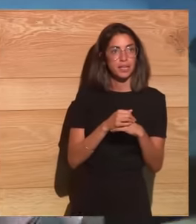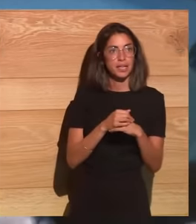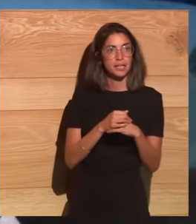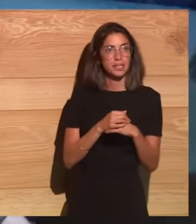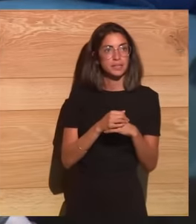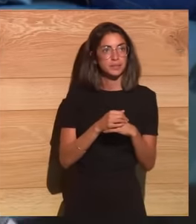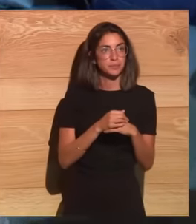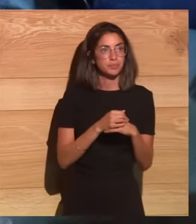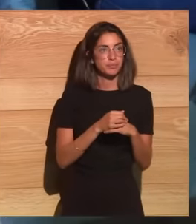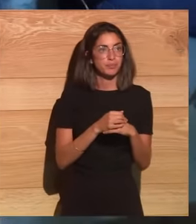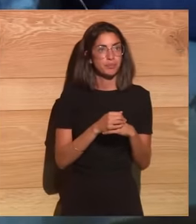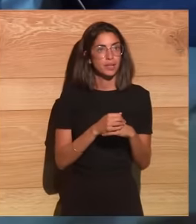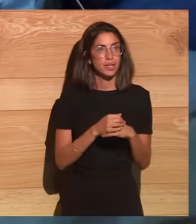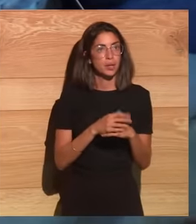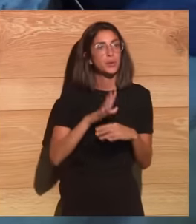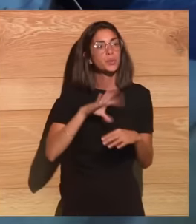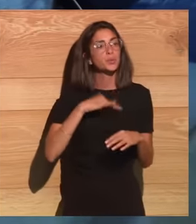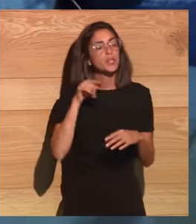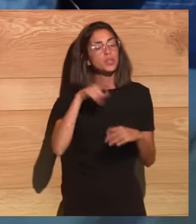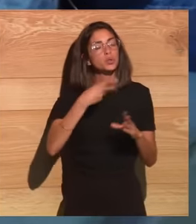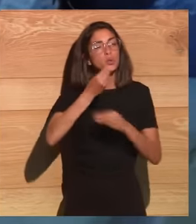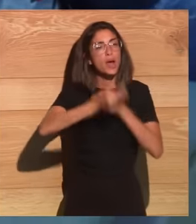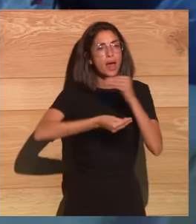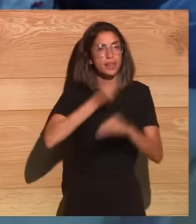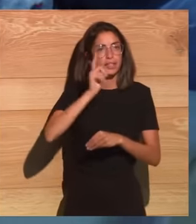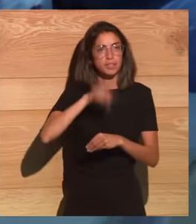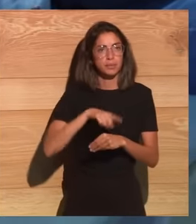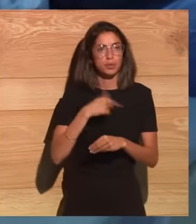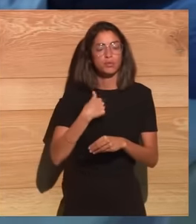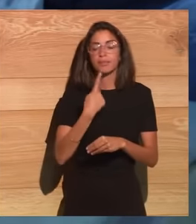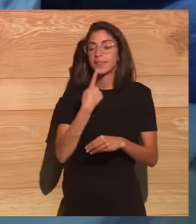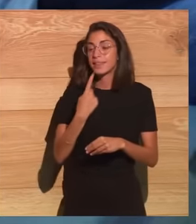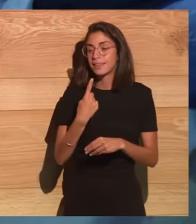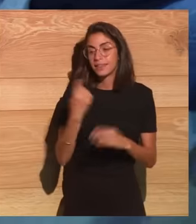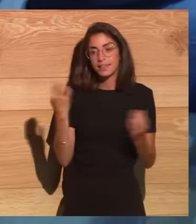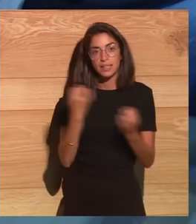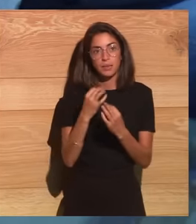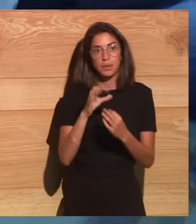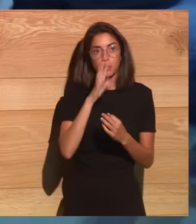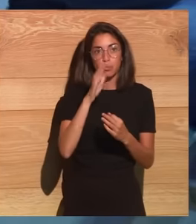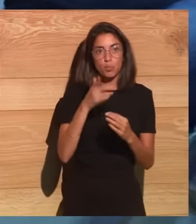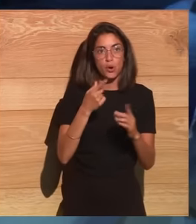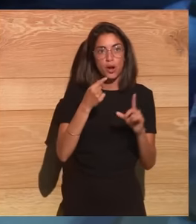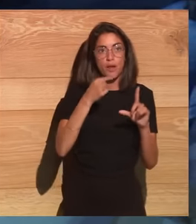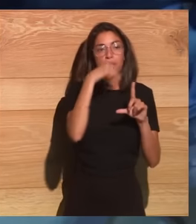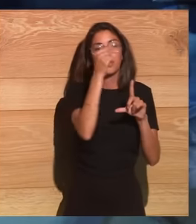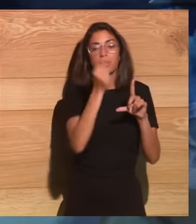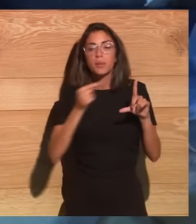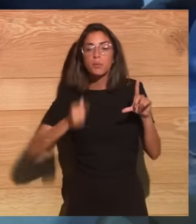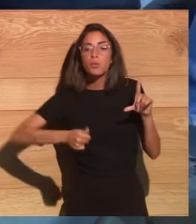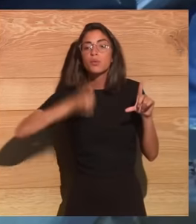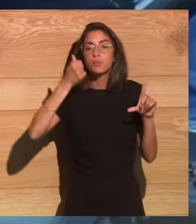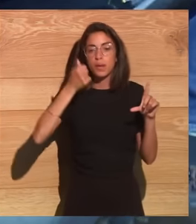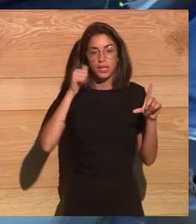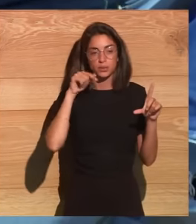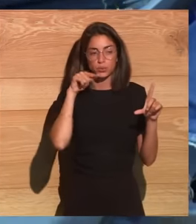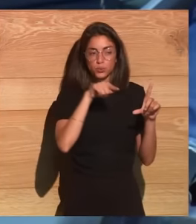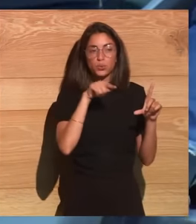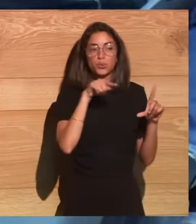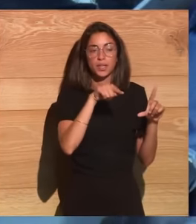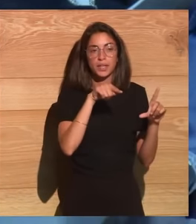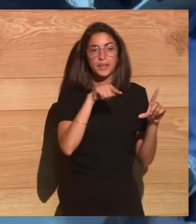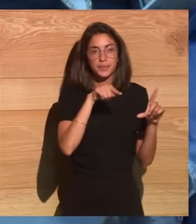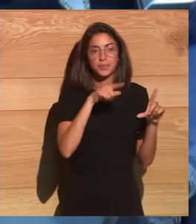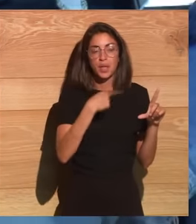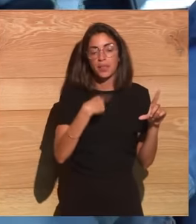Sí. Es posible que hayas querido hacer también. He de decir que echo de menos más ilustraciones tuyas. Mucha gente, lo digo completamente